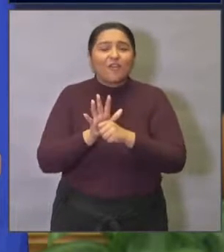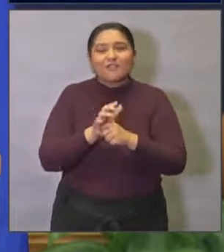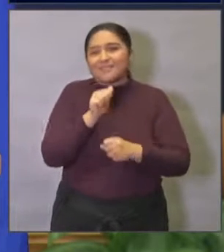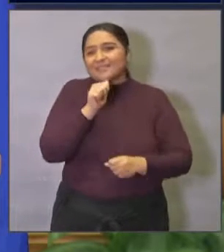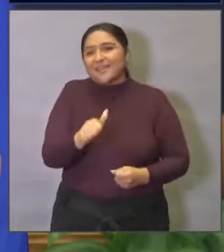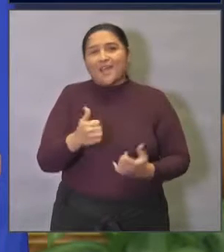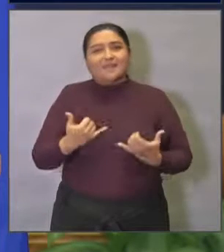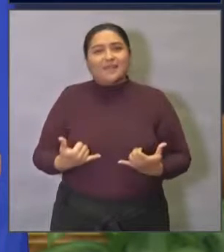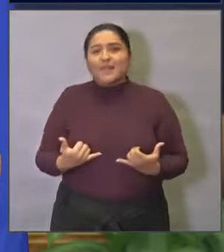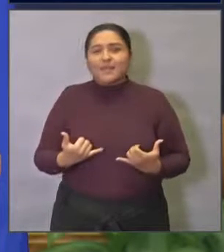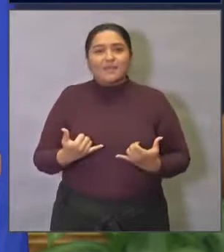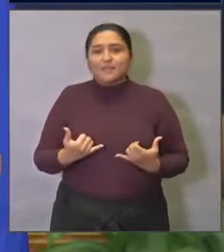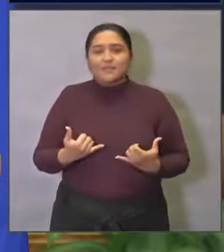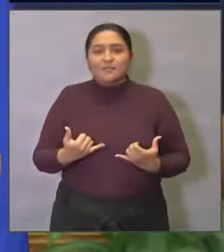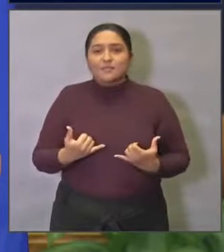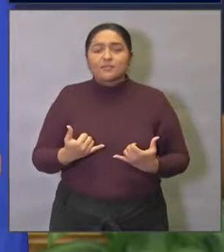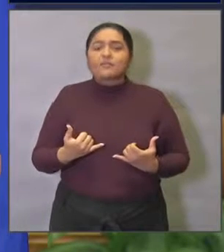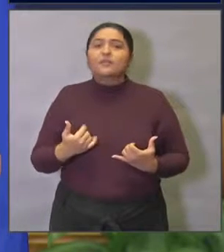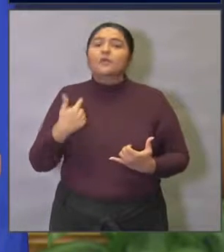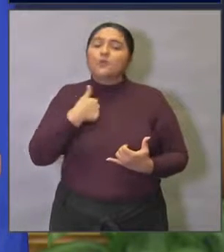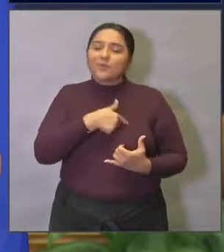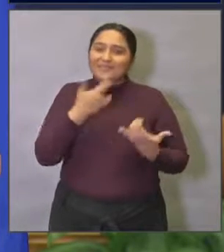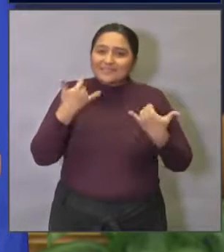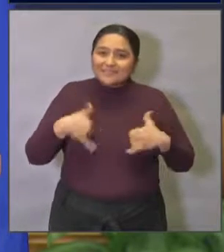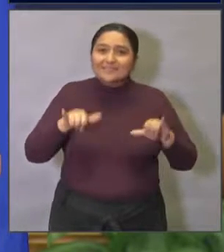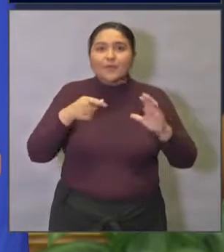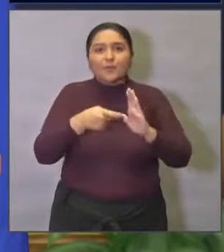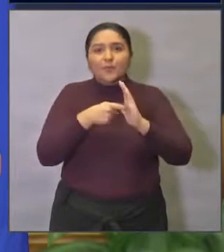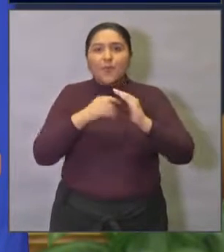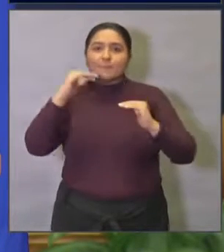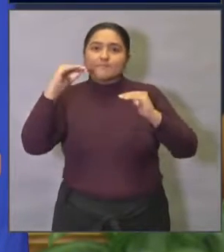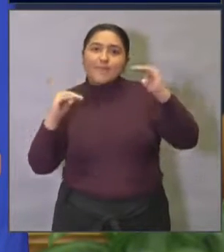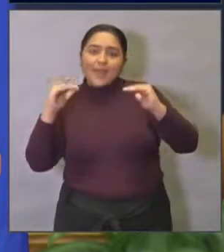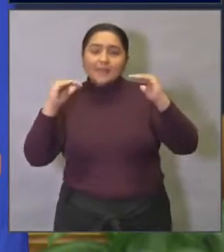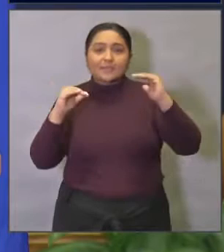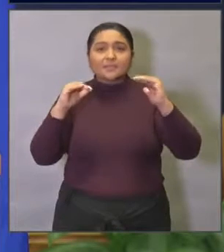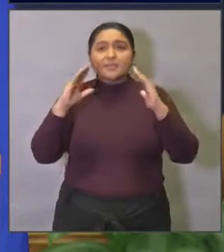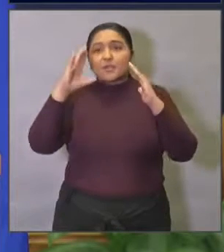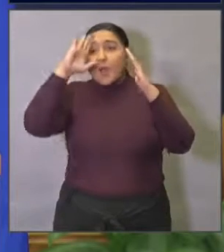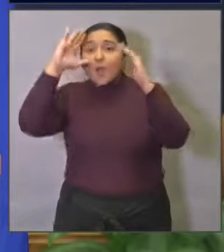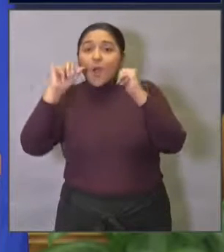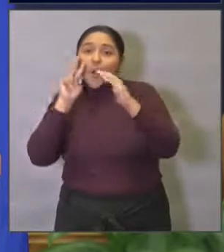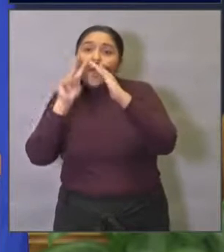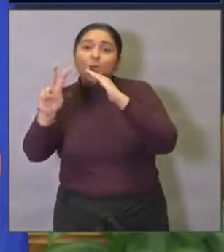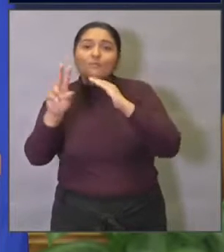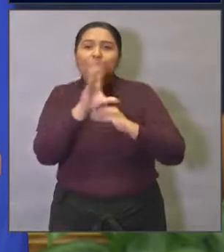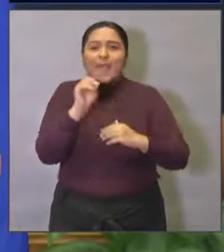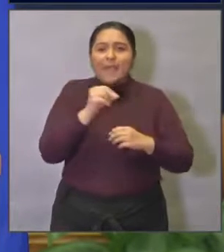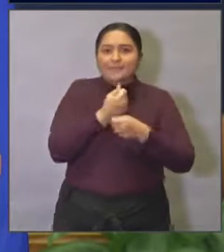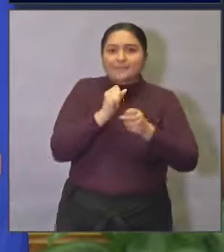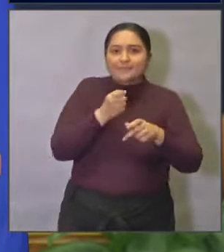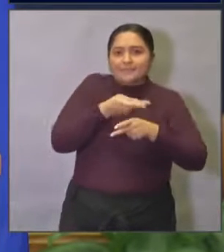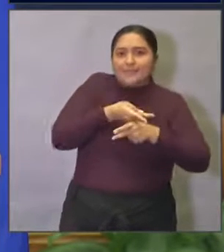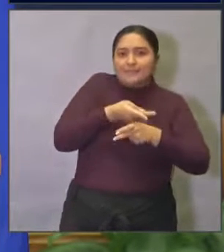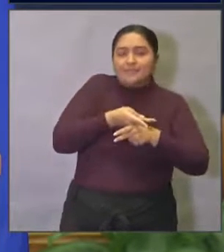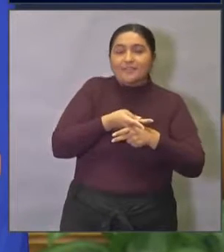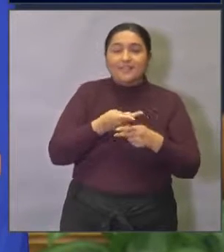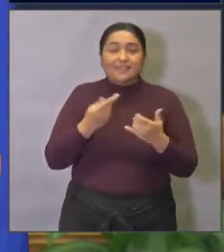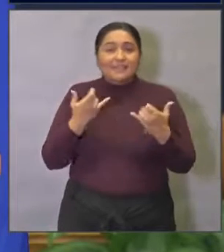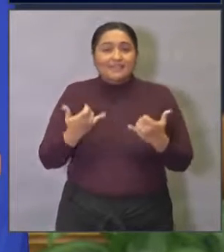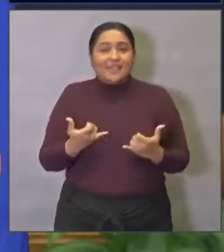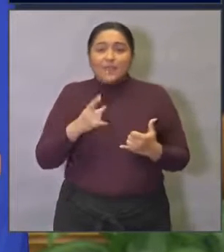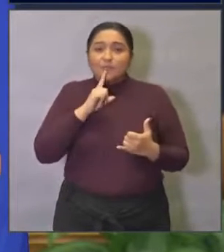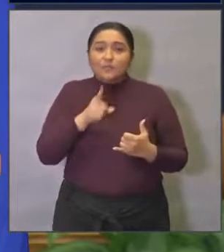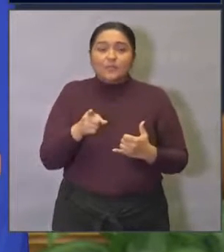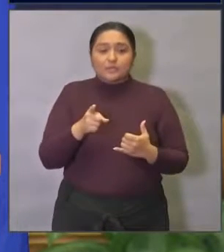COVID-19. Deberíamos de tener una balanza entre esperanza y vigilancia. Esta es la última rueda de